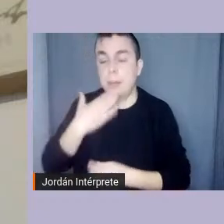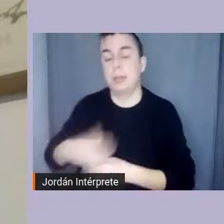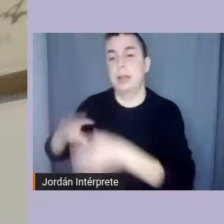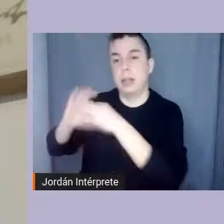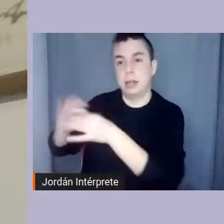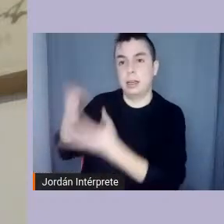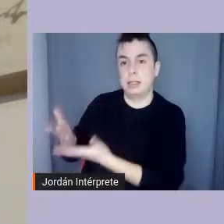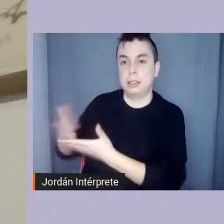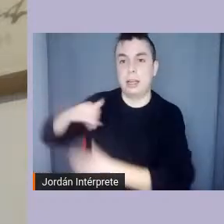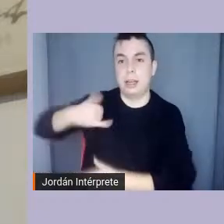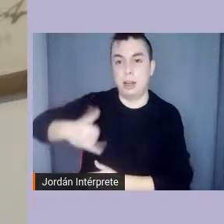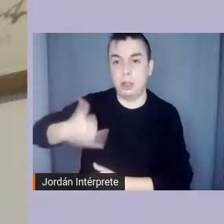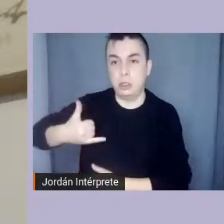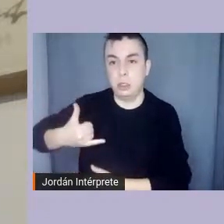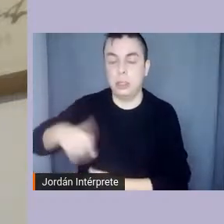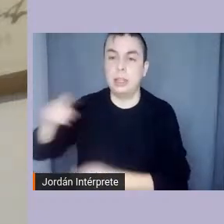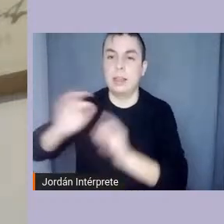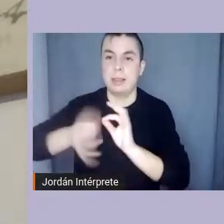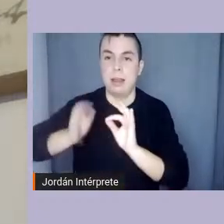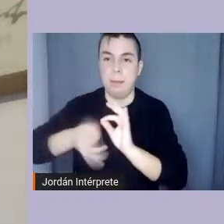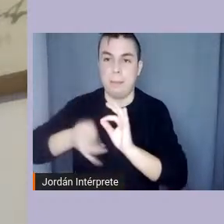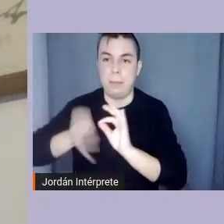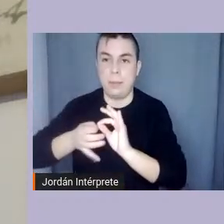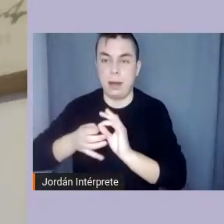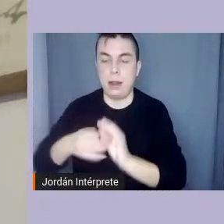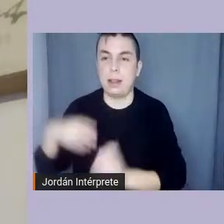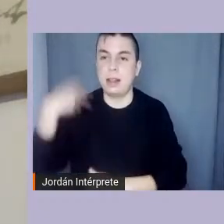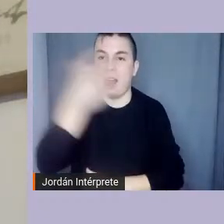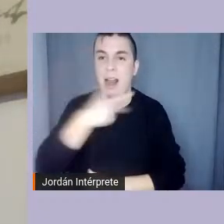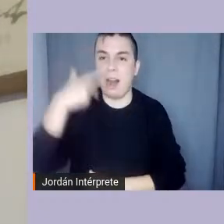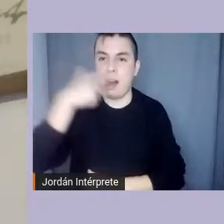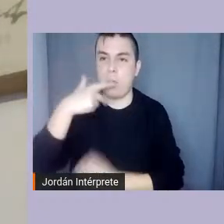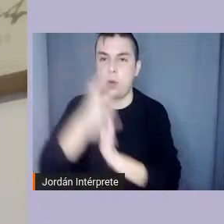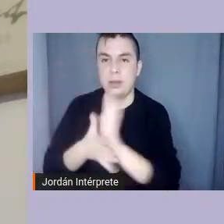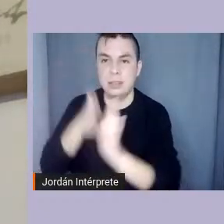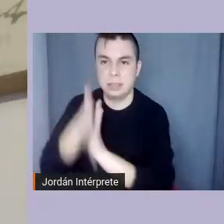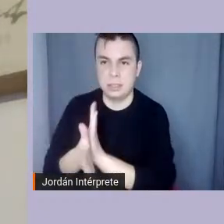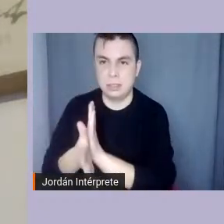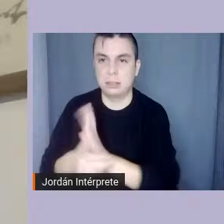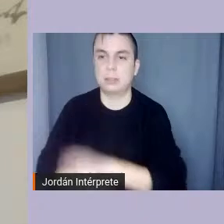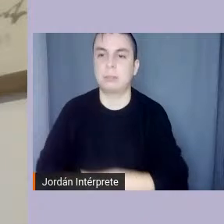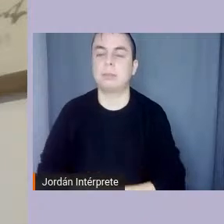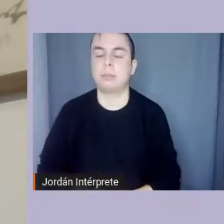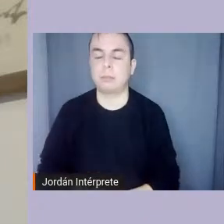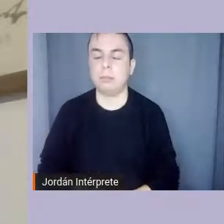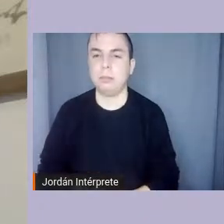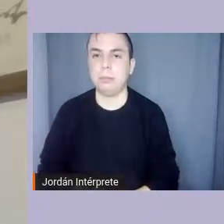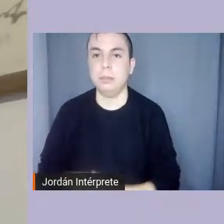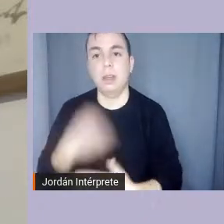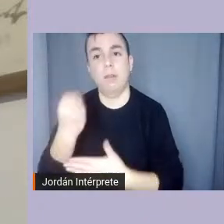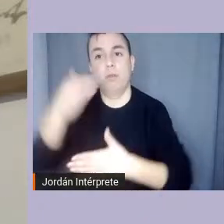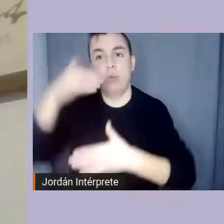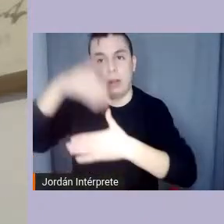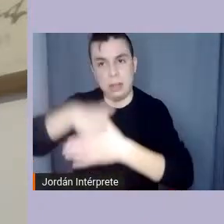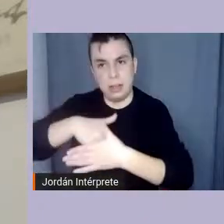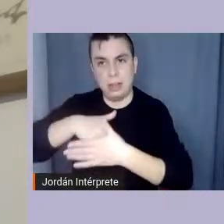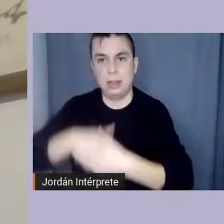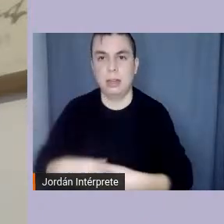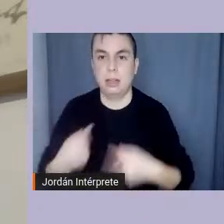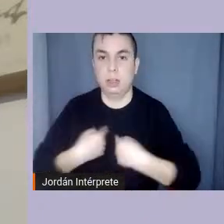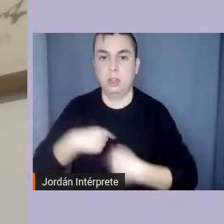como intérprete de lenguaje de señas. Muy buenas tardes. Soy Luz María